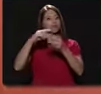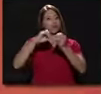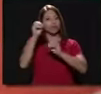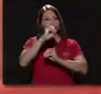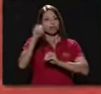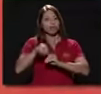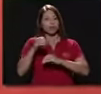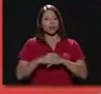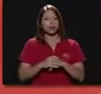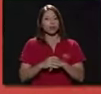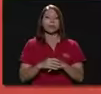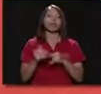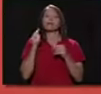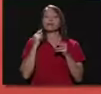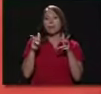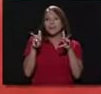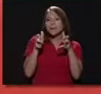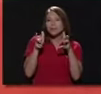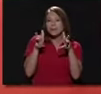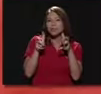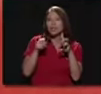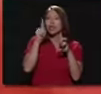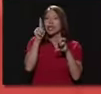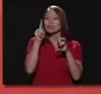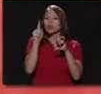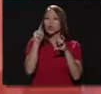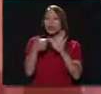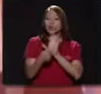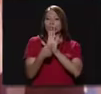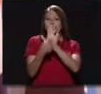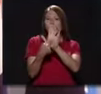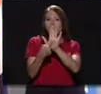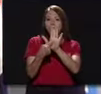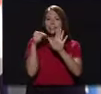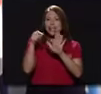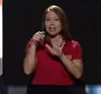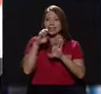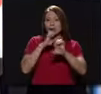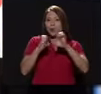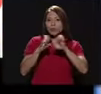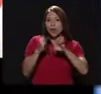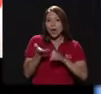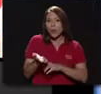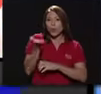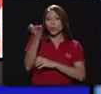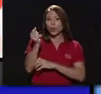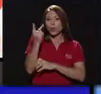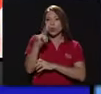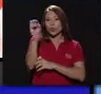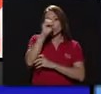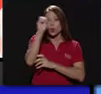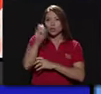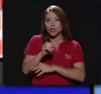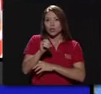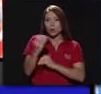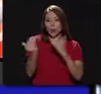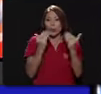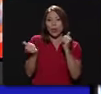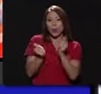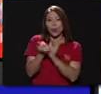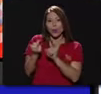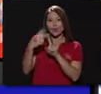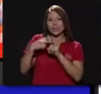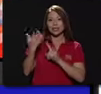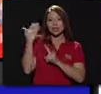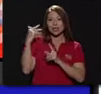La percepción, que es uno de los indicadores que calculamos en esta encuesta, aumentó un 12% en relación a la aplicación anterior. Eso